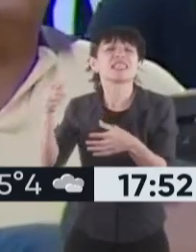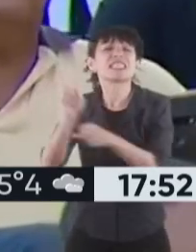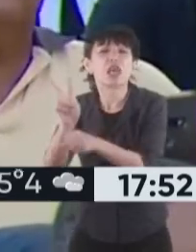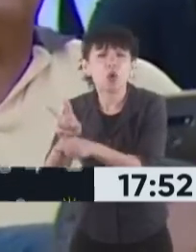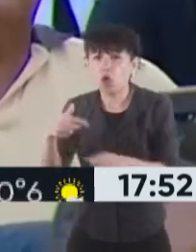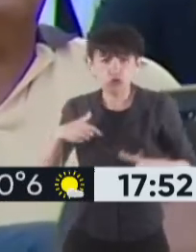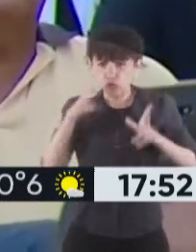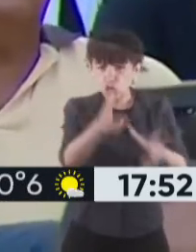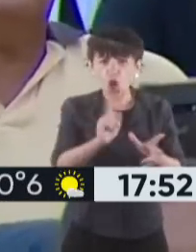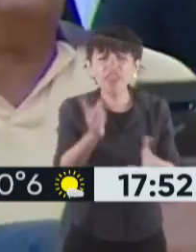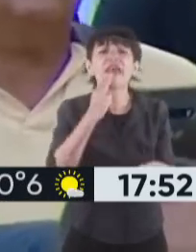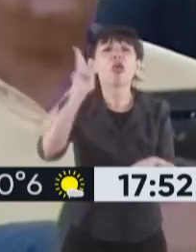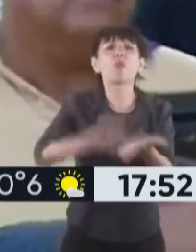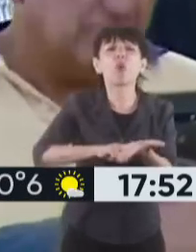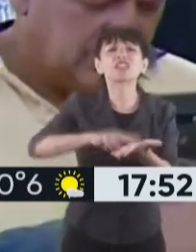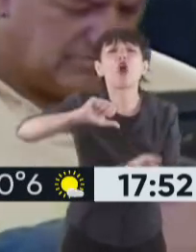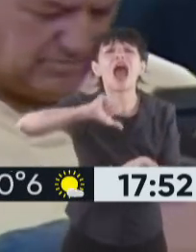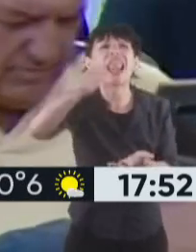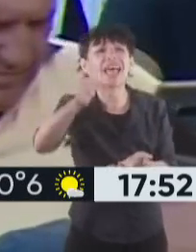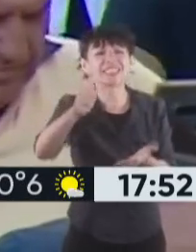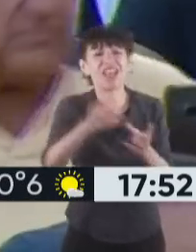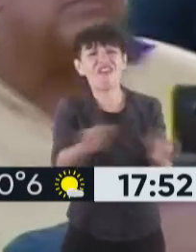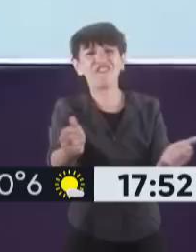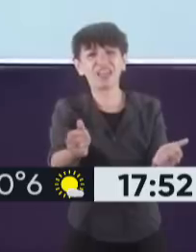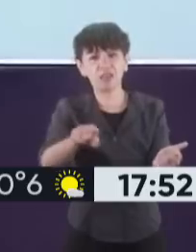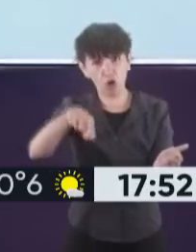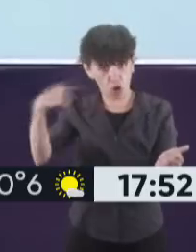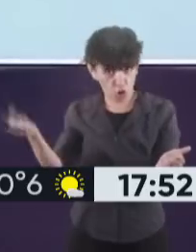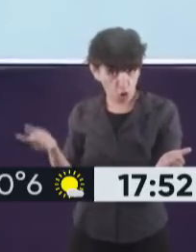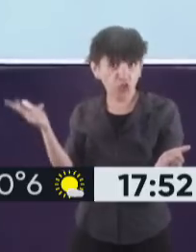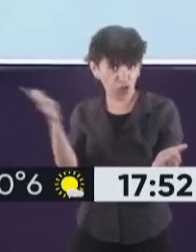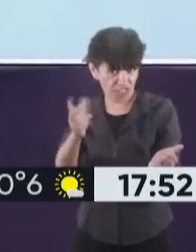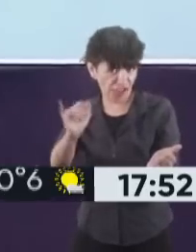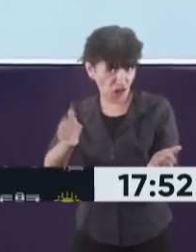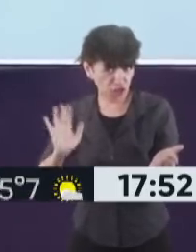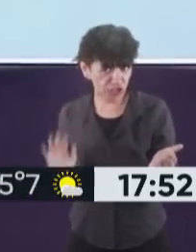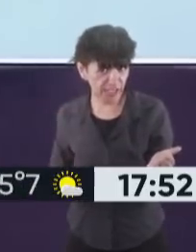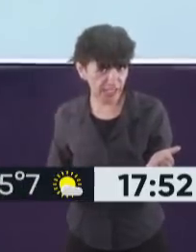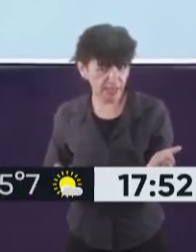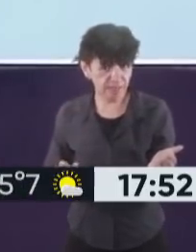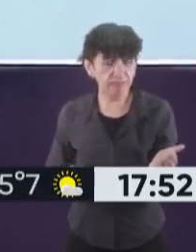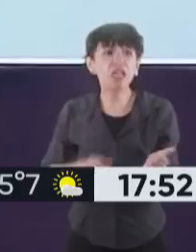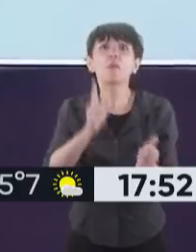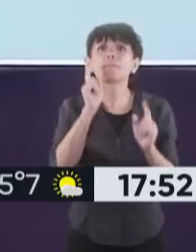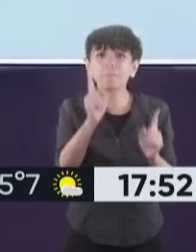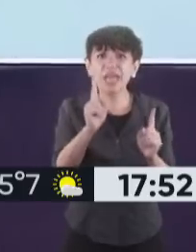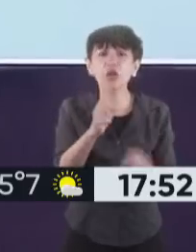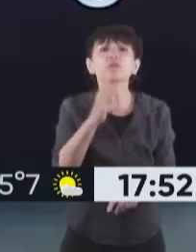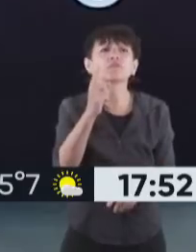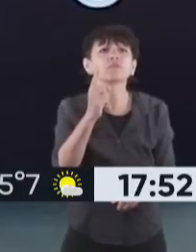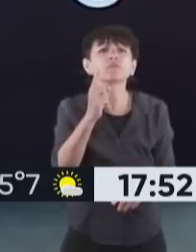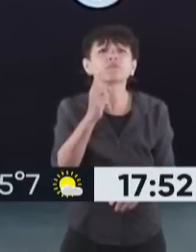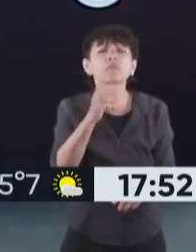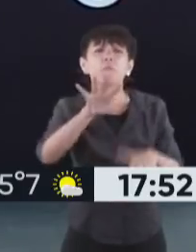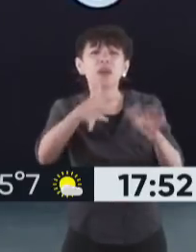pagar ganancias, como otros les prometieron. Pero muchos de ustedes, 1,5 millones de ustedes dejaron de pagar impuestos a las